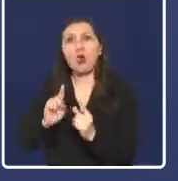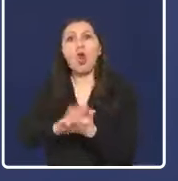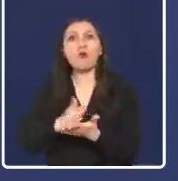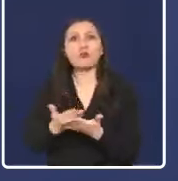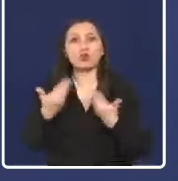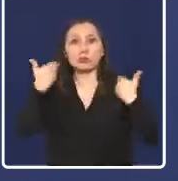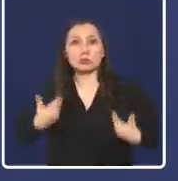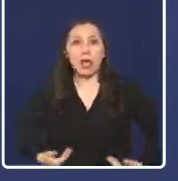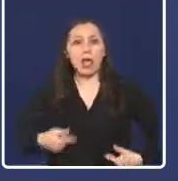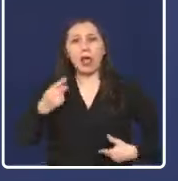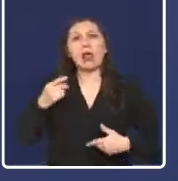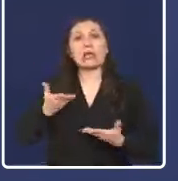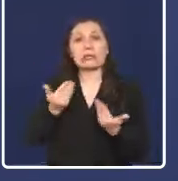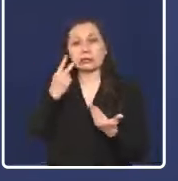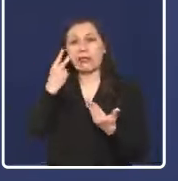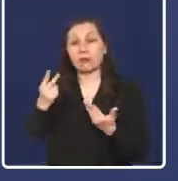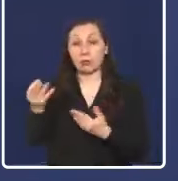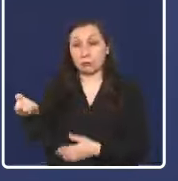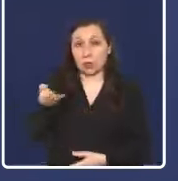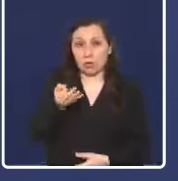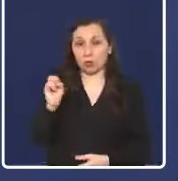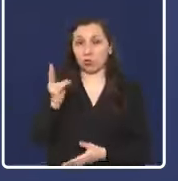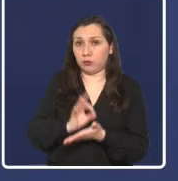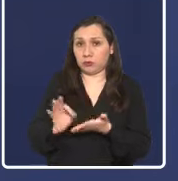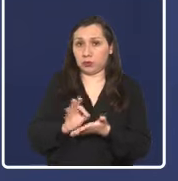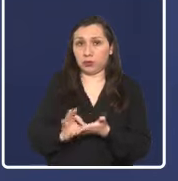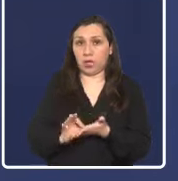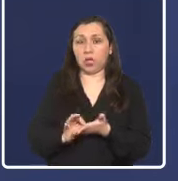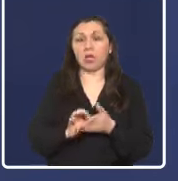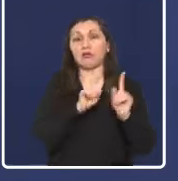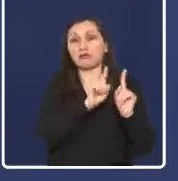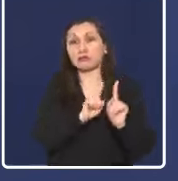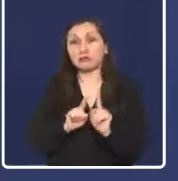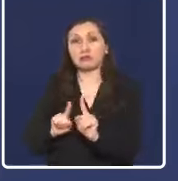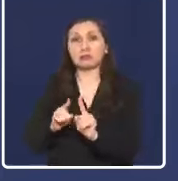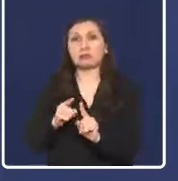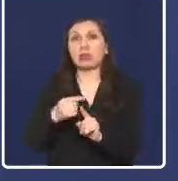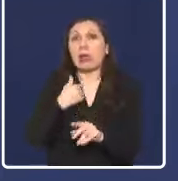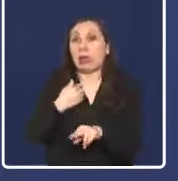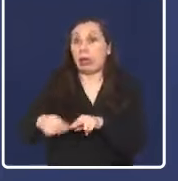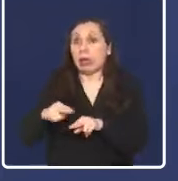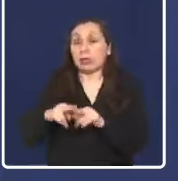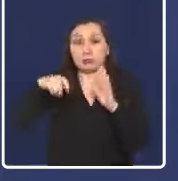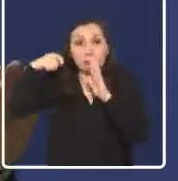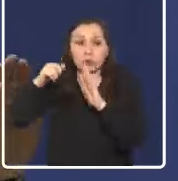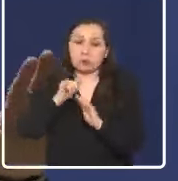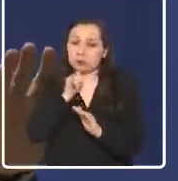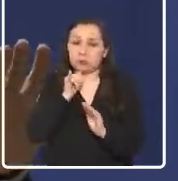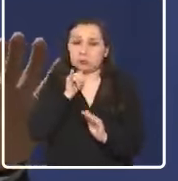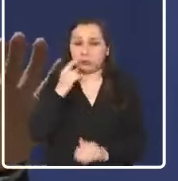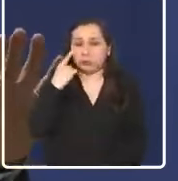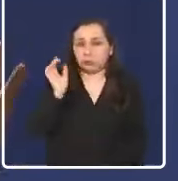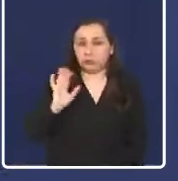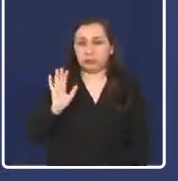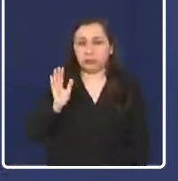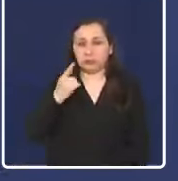hotel. Eso me lo dijo el subsecretario Monsalve. ¿Qué se hizo con eso? Lo desconozco